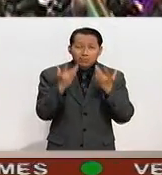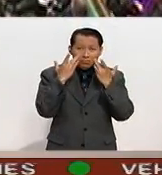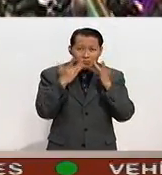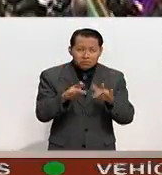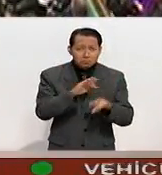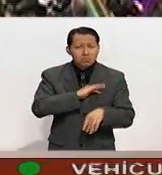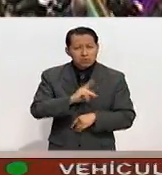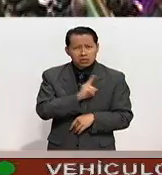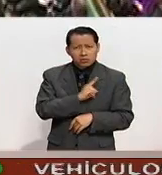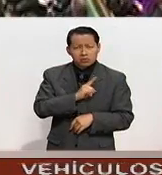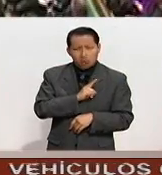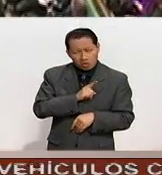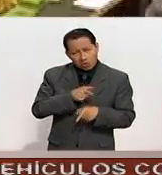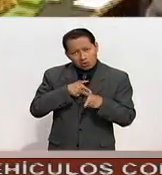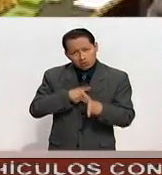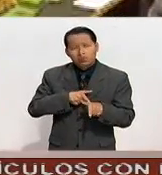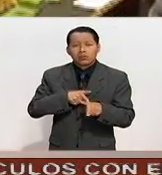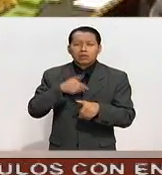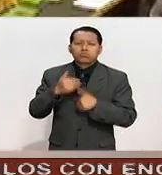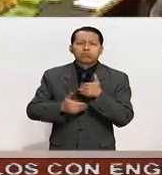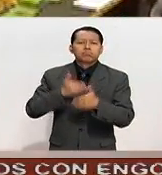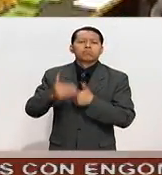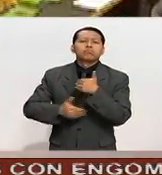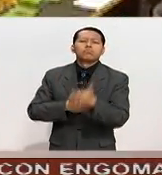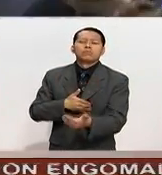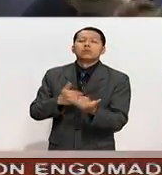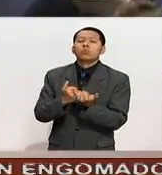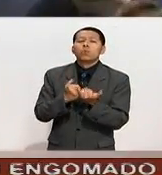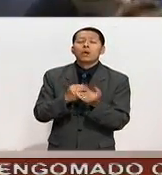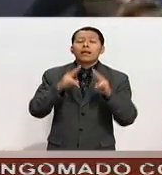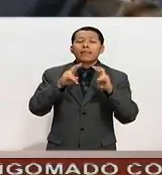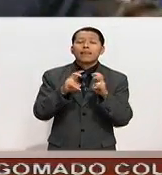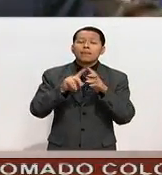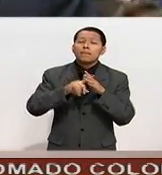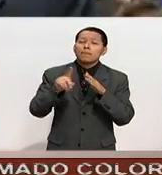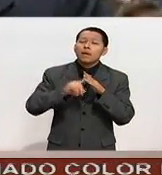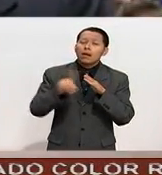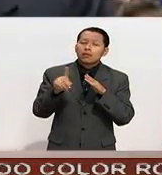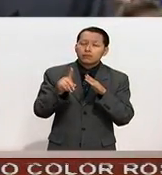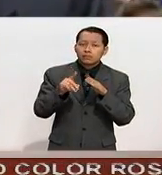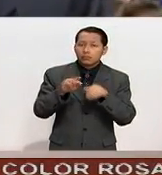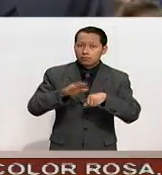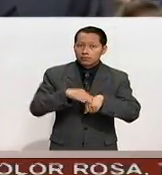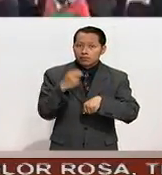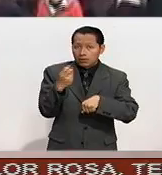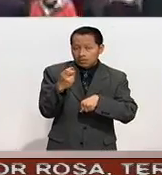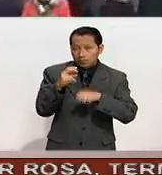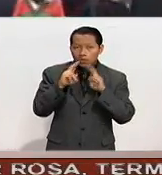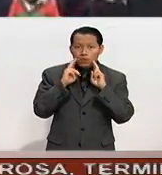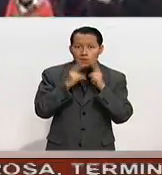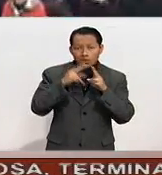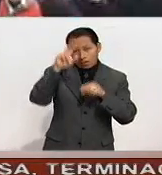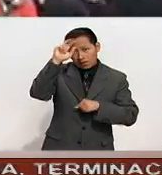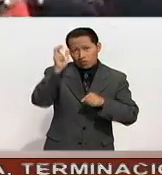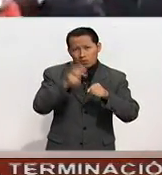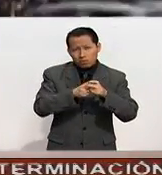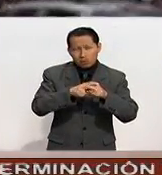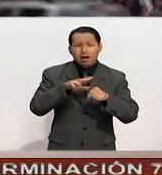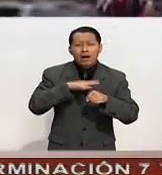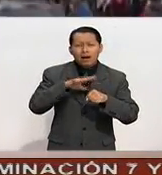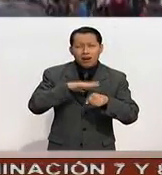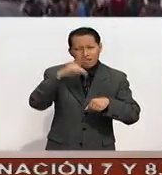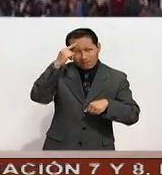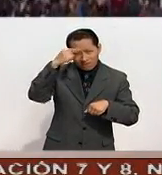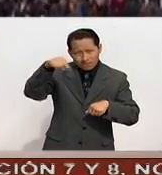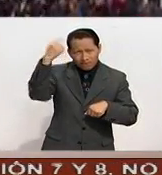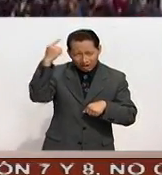por nuestro lado, y el tema de la migración, porque de alguna manera el formar parte de la Unión Europea da facilidades